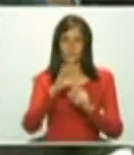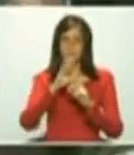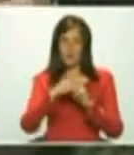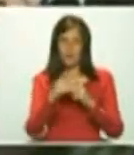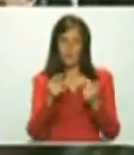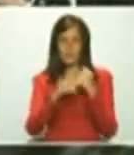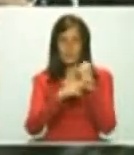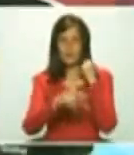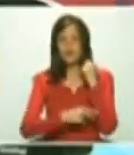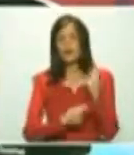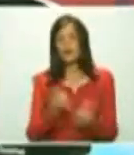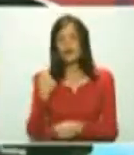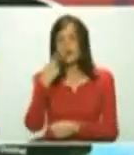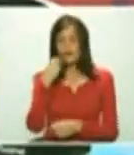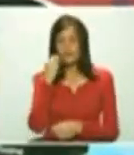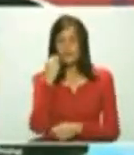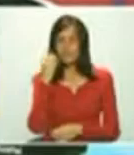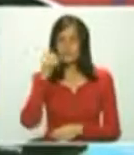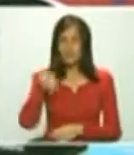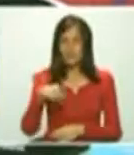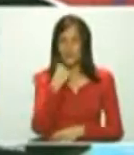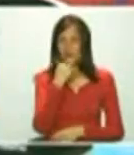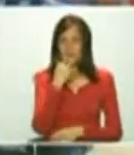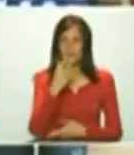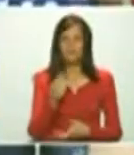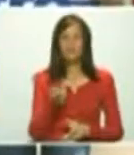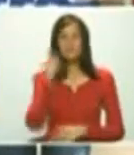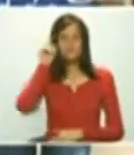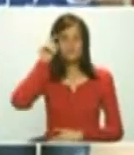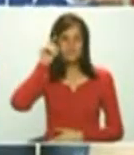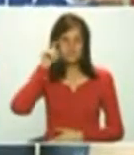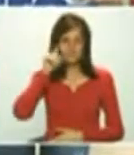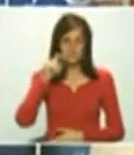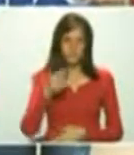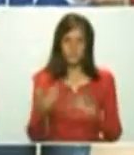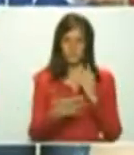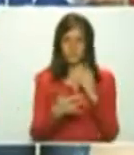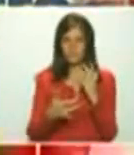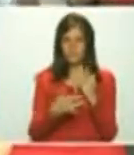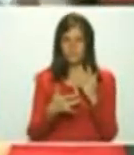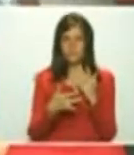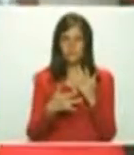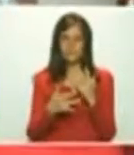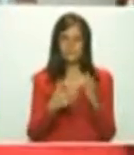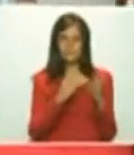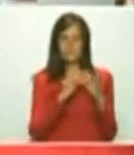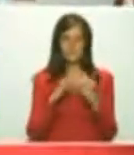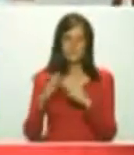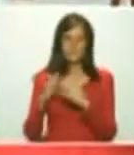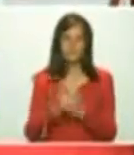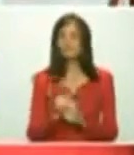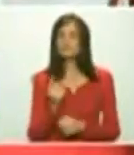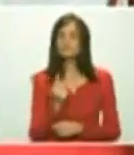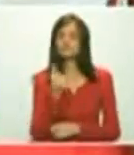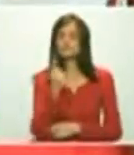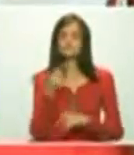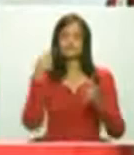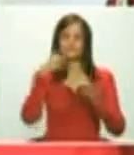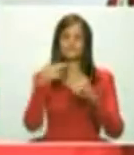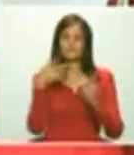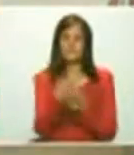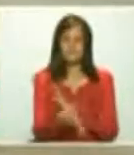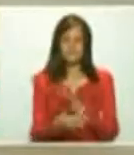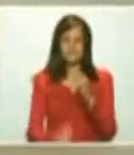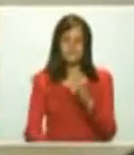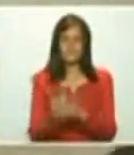cultural en el Parque Los Caobos, donde también impartieron conocimientos tecnológicos a las comunidades. Principal objetivo